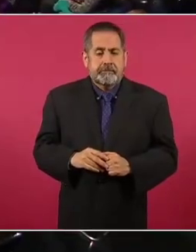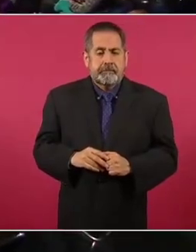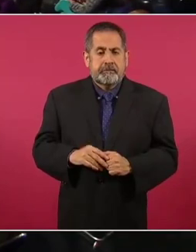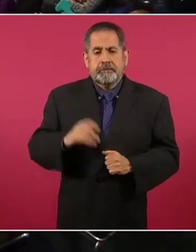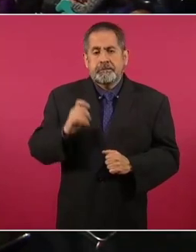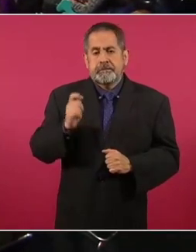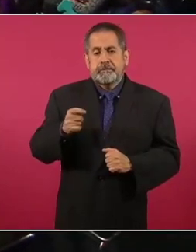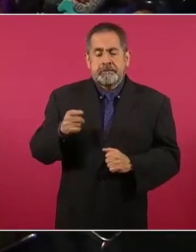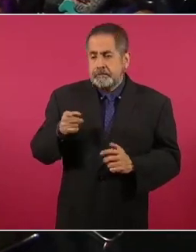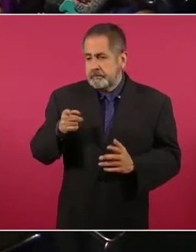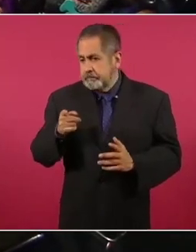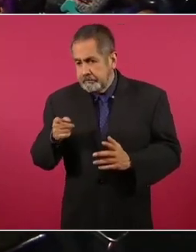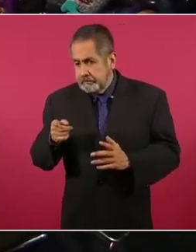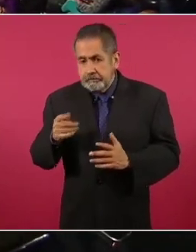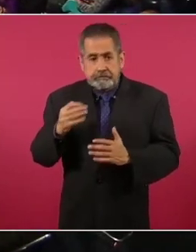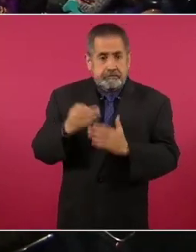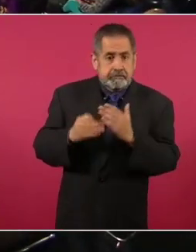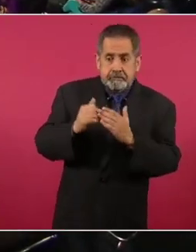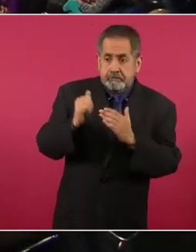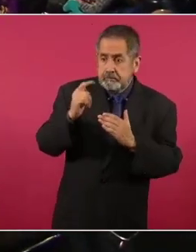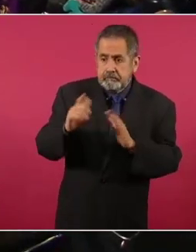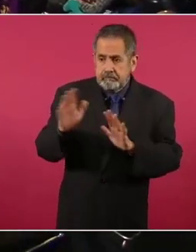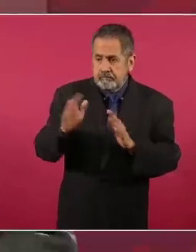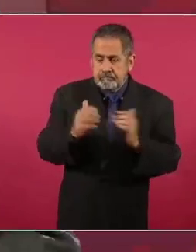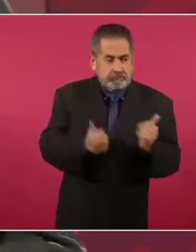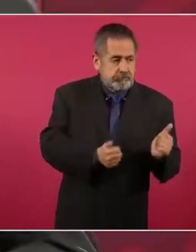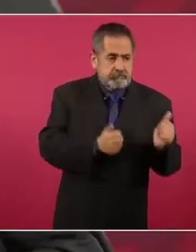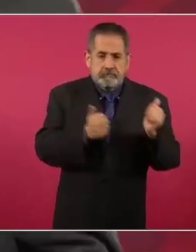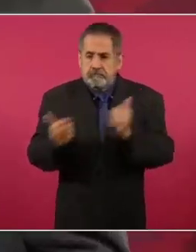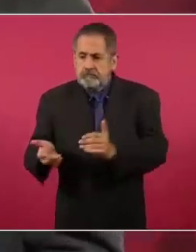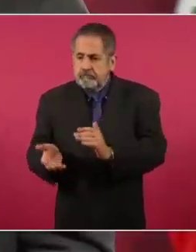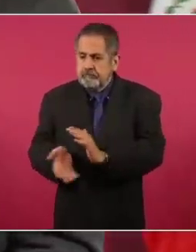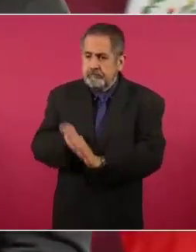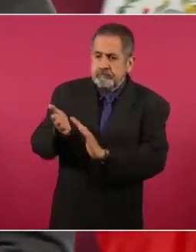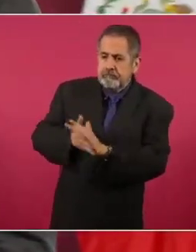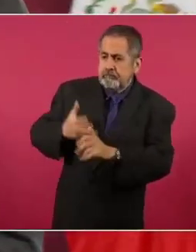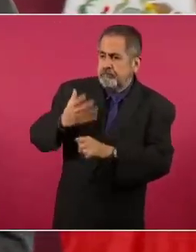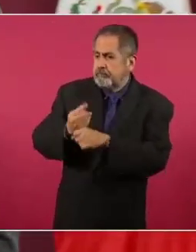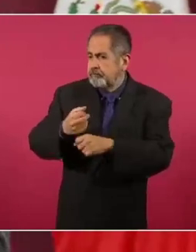no falten los materiales de construcción,